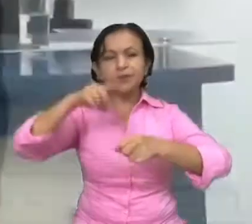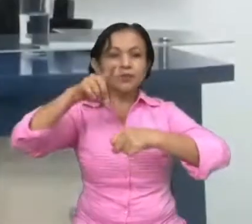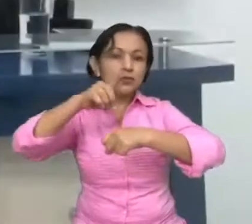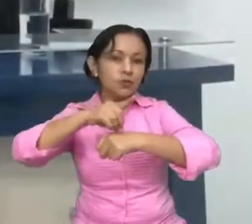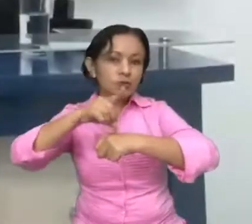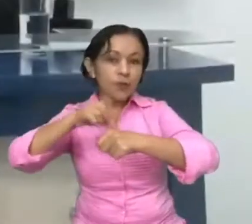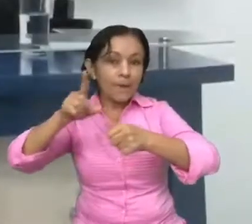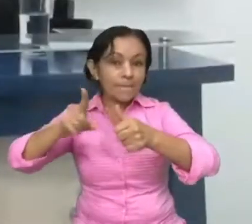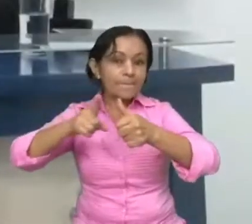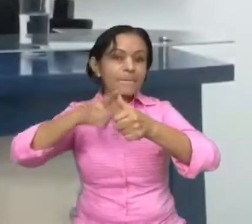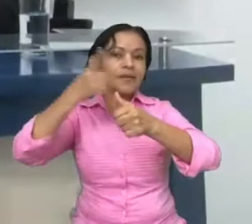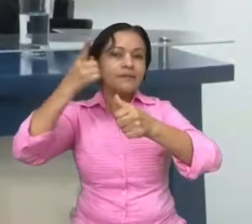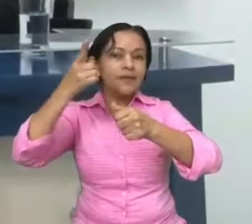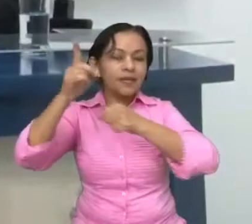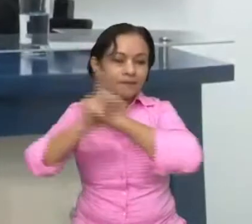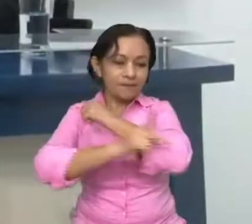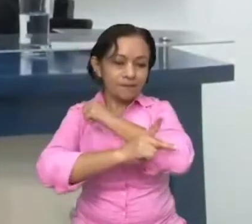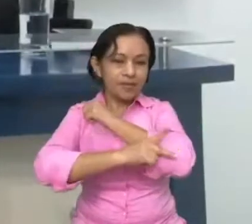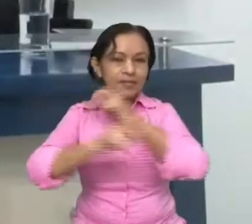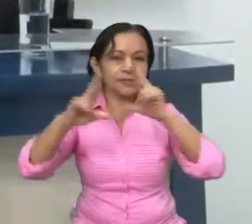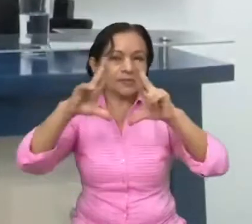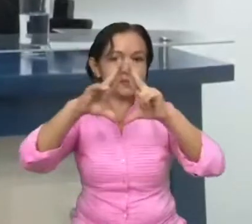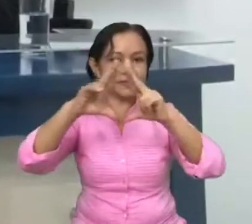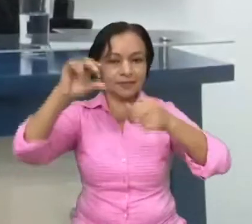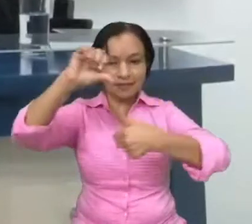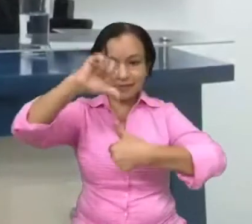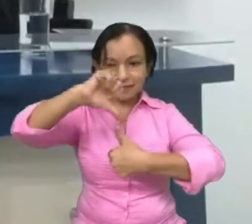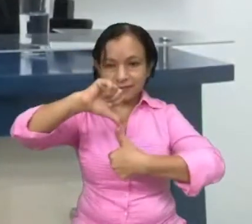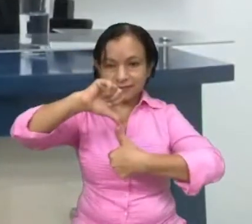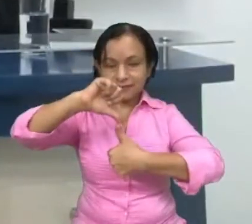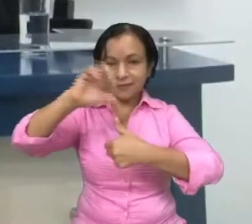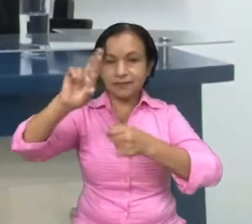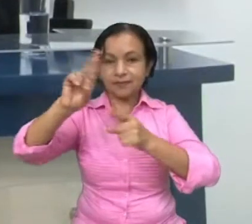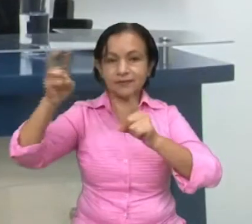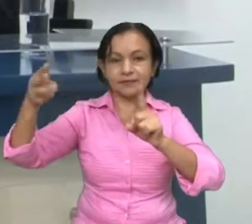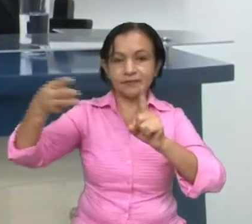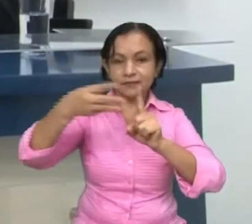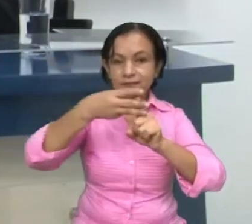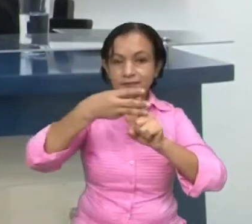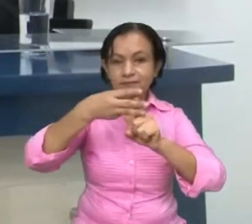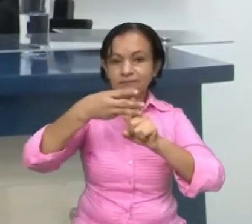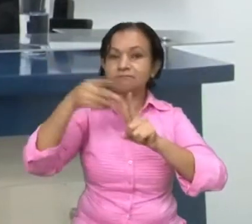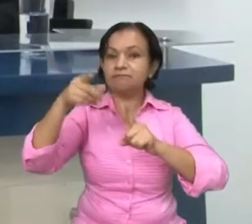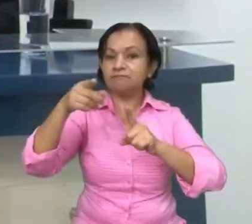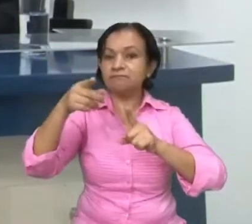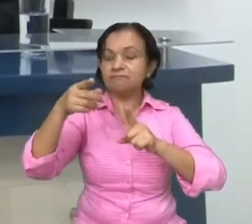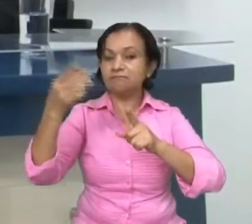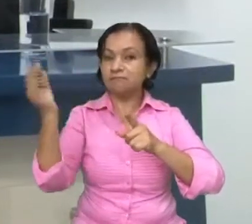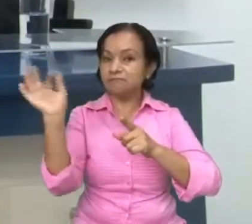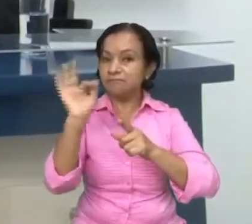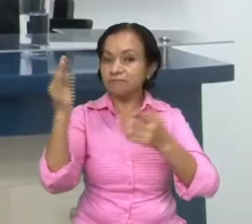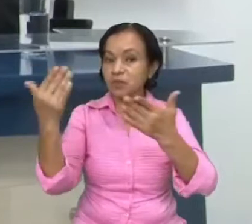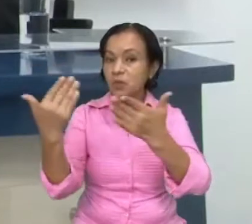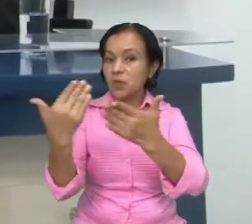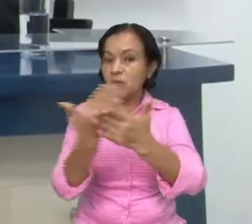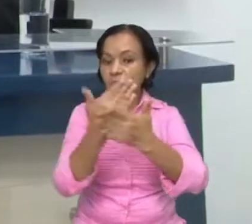nosotros somos el primer país todavía a nivel centroamericano, regional, que realizan este tipo de cirugía.